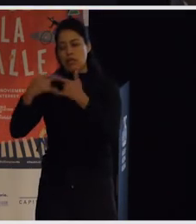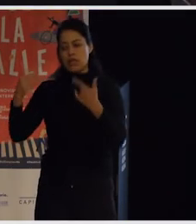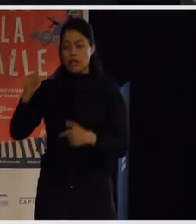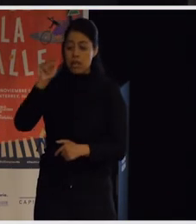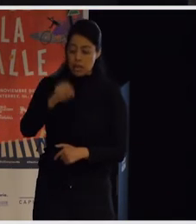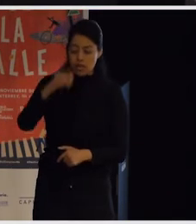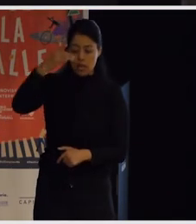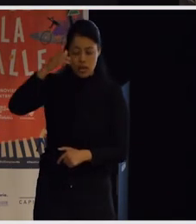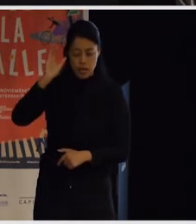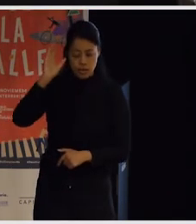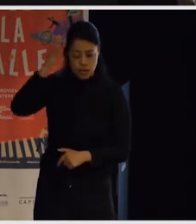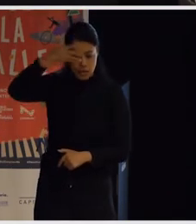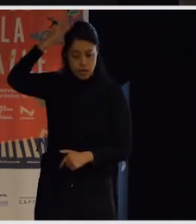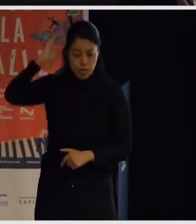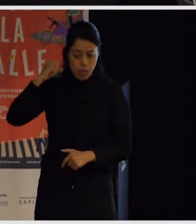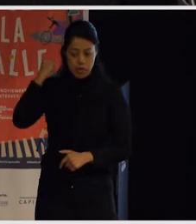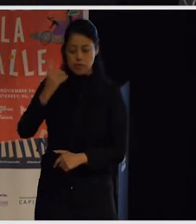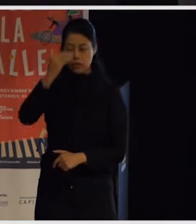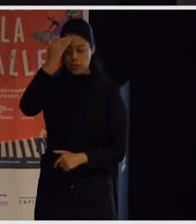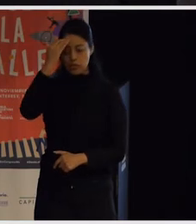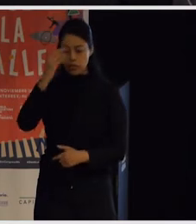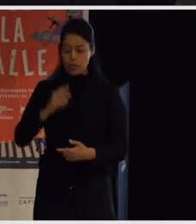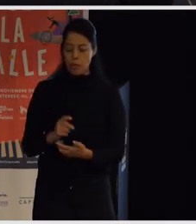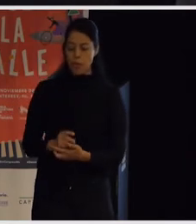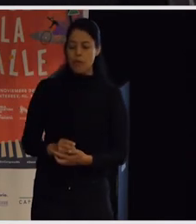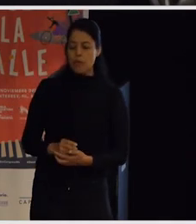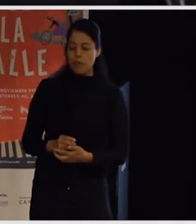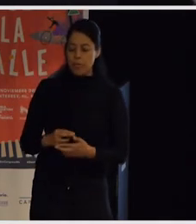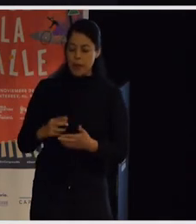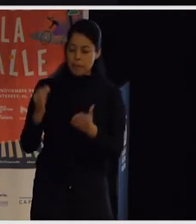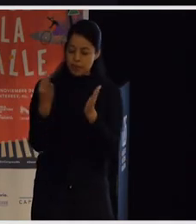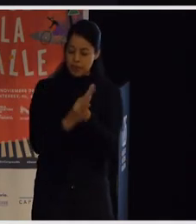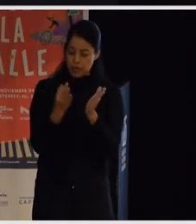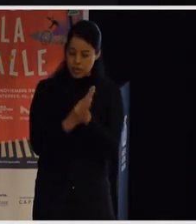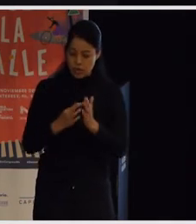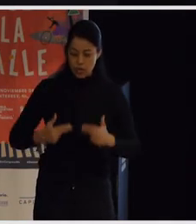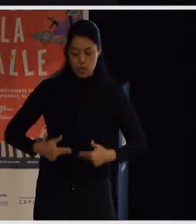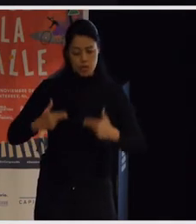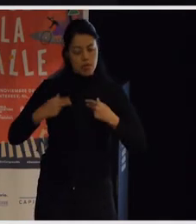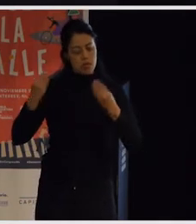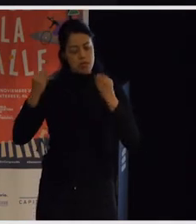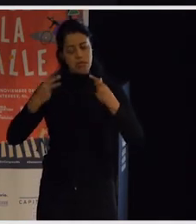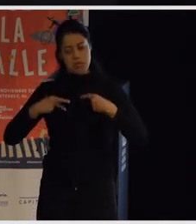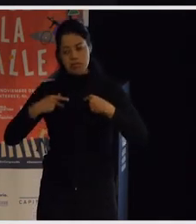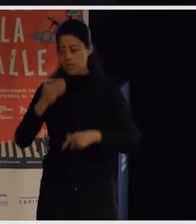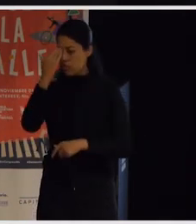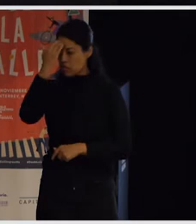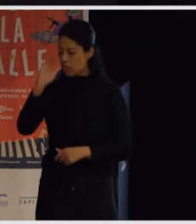son reconocidos como patrimonio de la humanidad y mucha gente como que no los conoce igual en cuernavaca